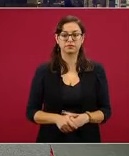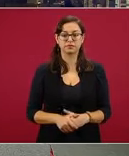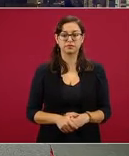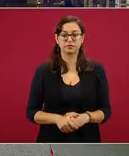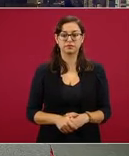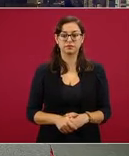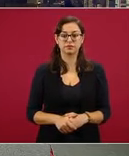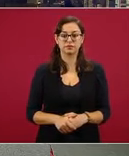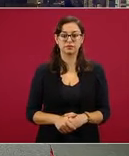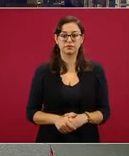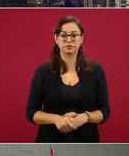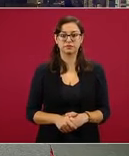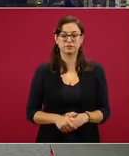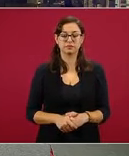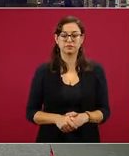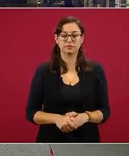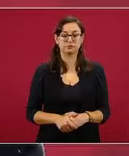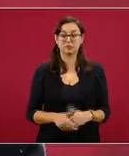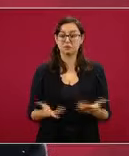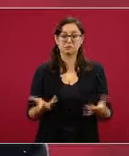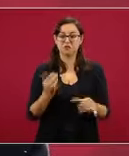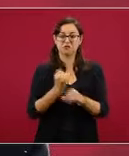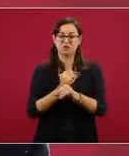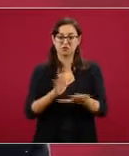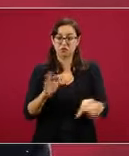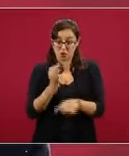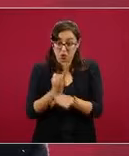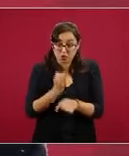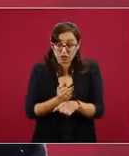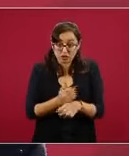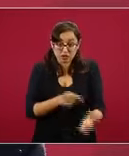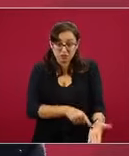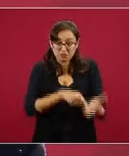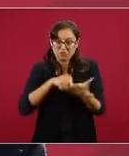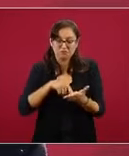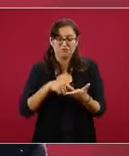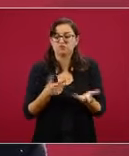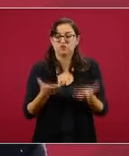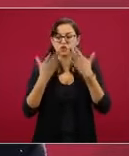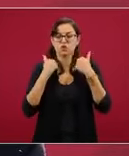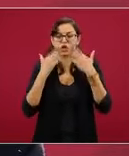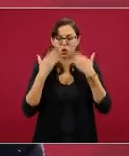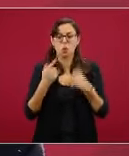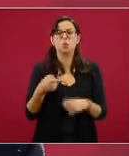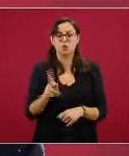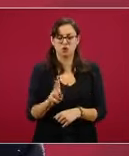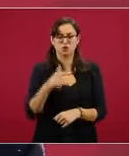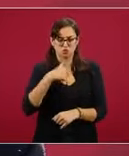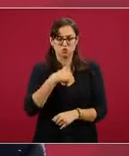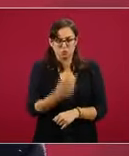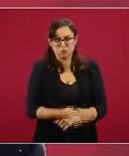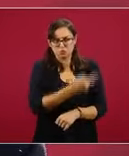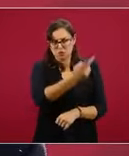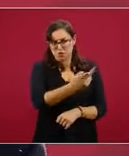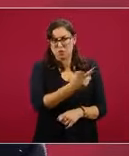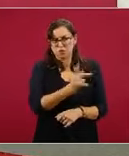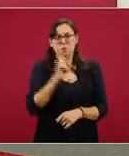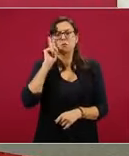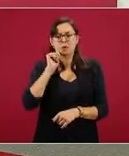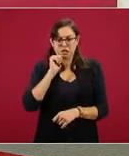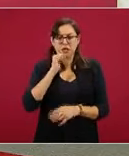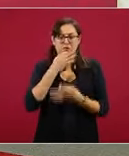información, no es información que la tenga. Vamos a consultar con el doctor Gustavo Rodríguez Terán si hay algo en relación a esto y lo podemos comunicar el